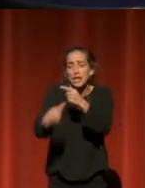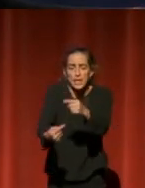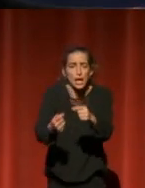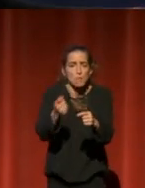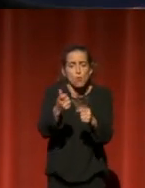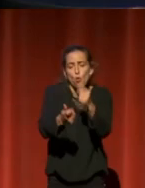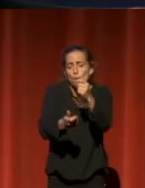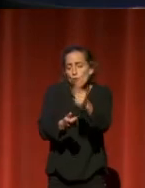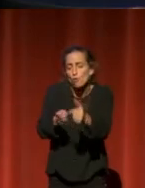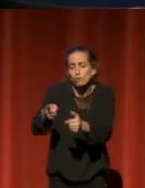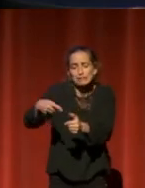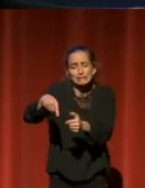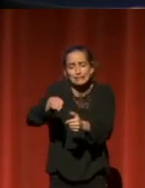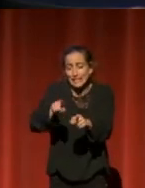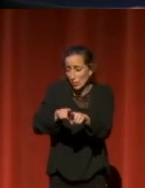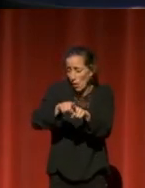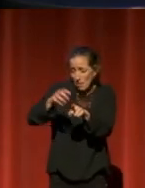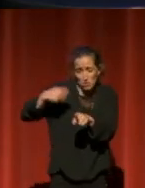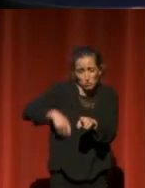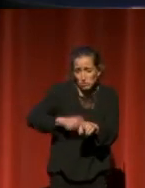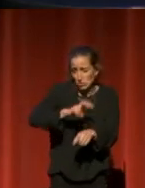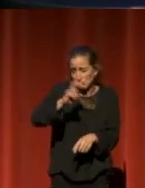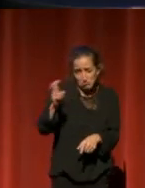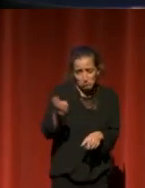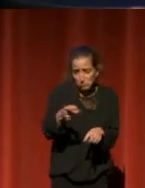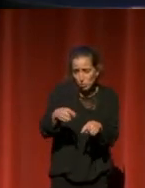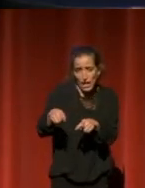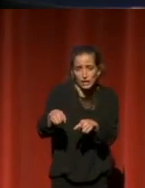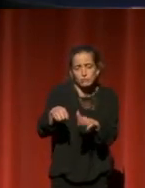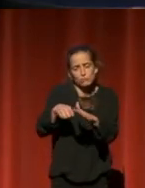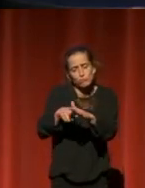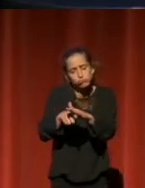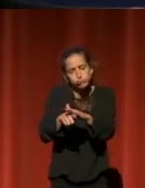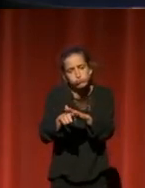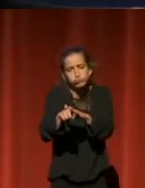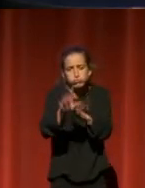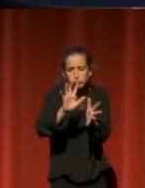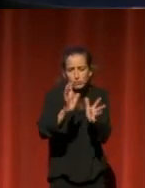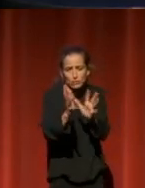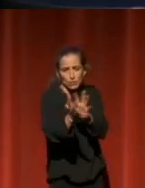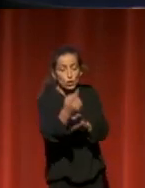como cualquier otra profesión. Los bibliotecarios también, y de hecho lo